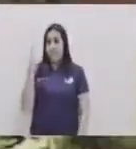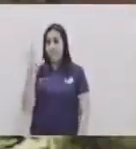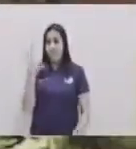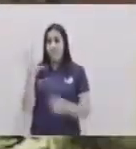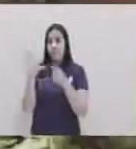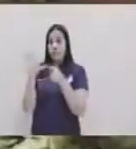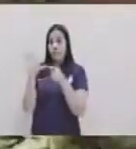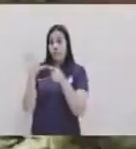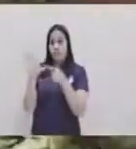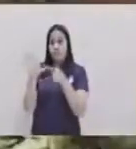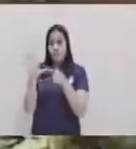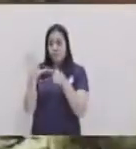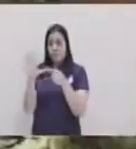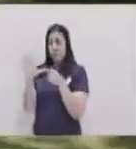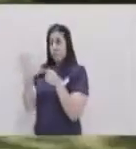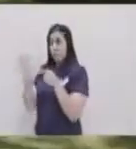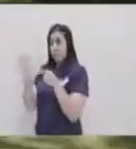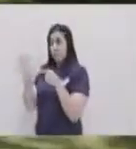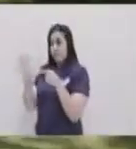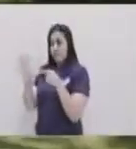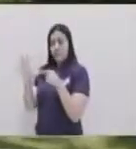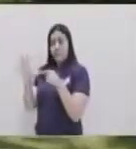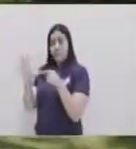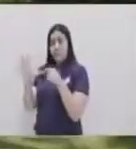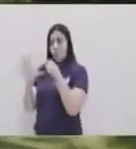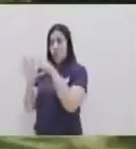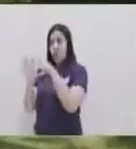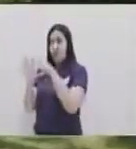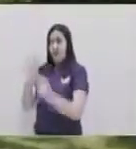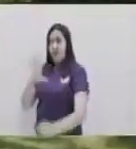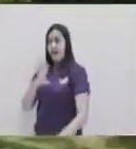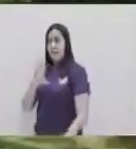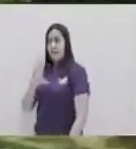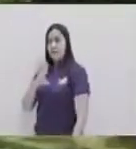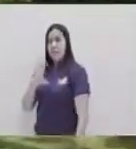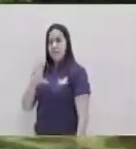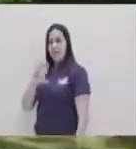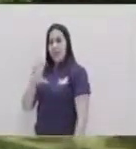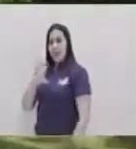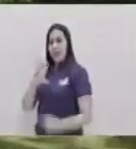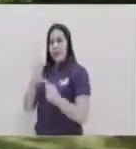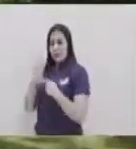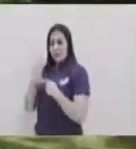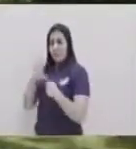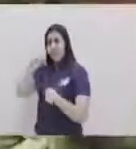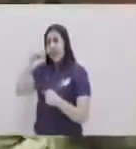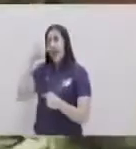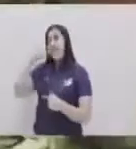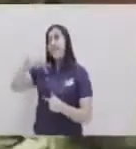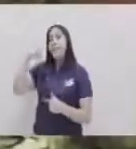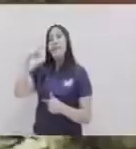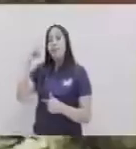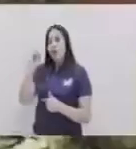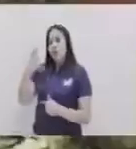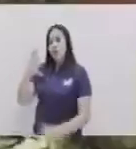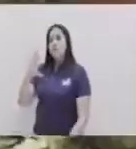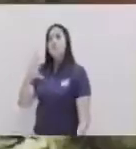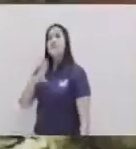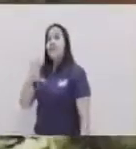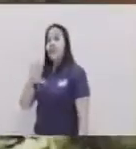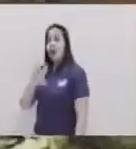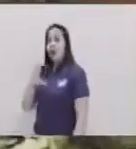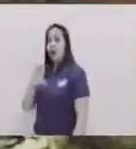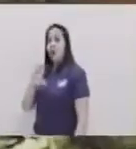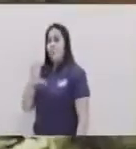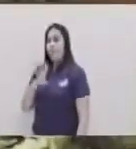con la palma de la mano viendo hacia el piso y el dedo pulgar toca levemente a la altura de nuestro pecho.